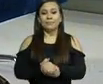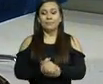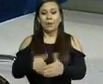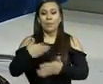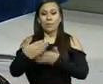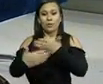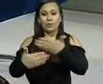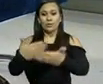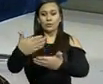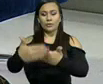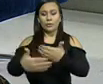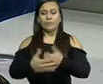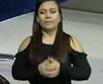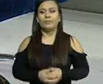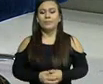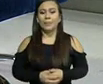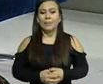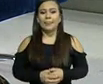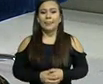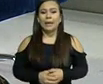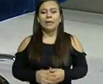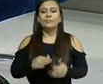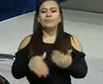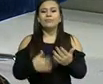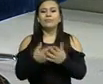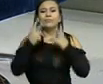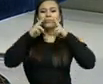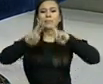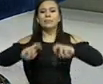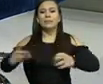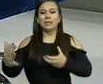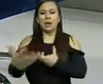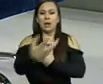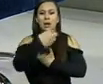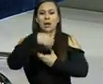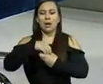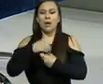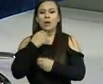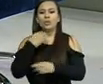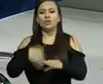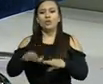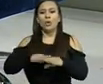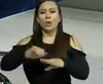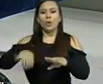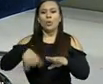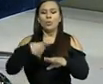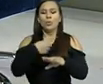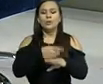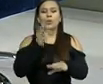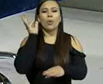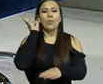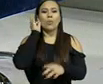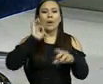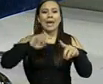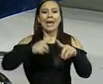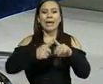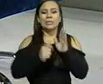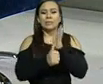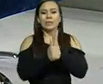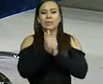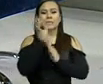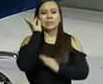proceso de reclamación de información que fundamente el juicio político a la ex ministra de salud